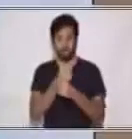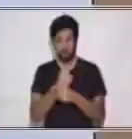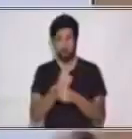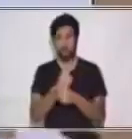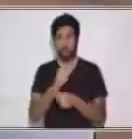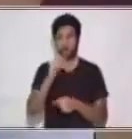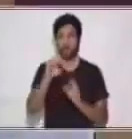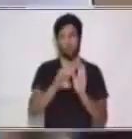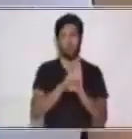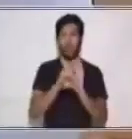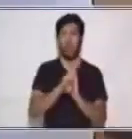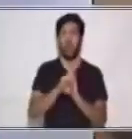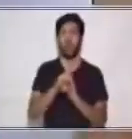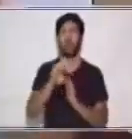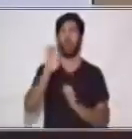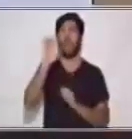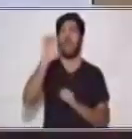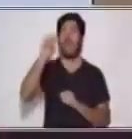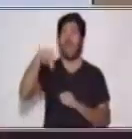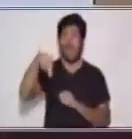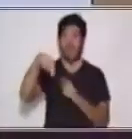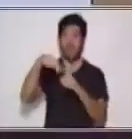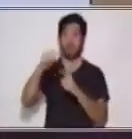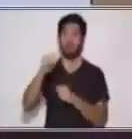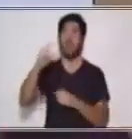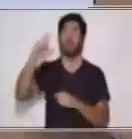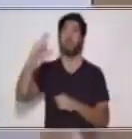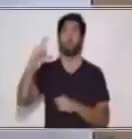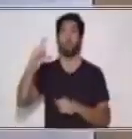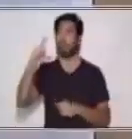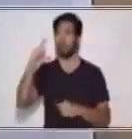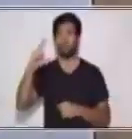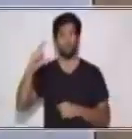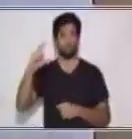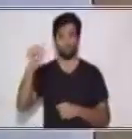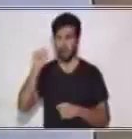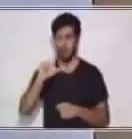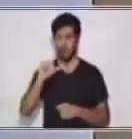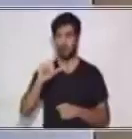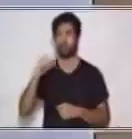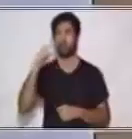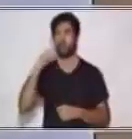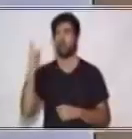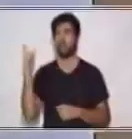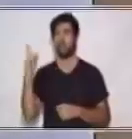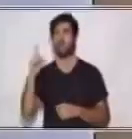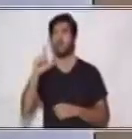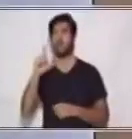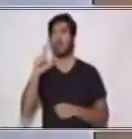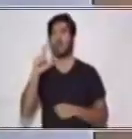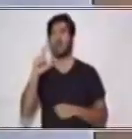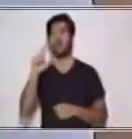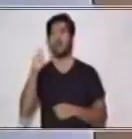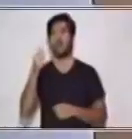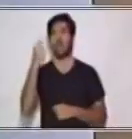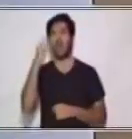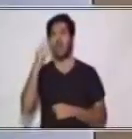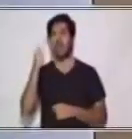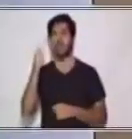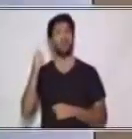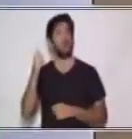con mayúscula. Por ejemplo, Aprendo en Casa, esta palabra no debe llevar mayúscula. Lo correcto